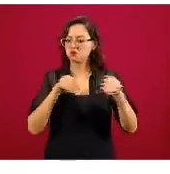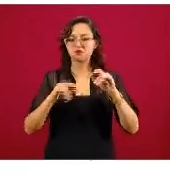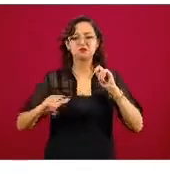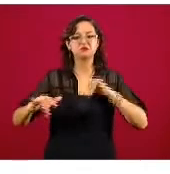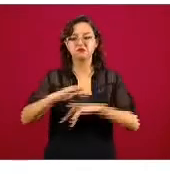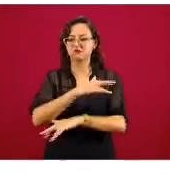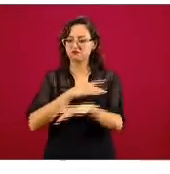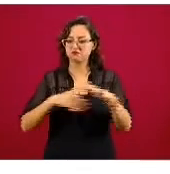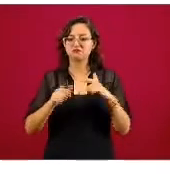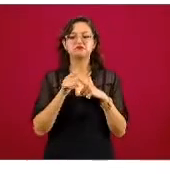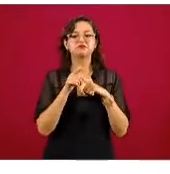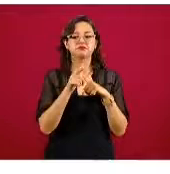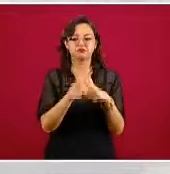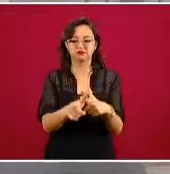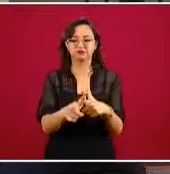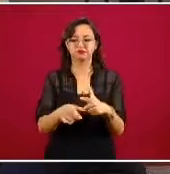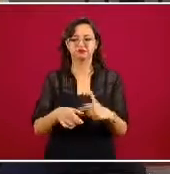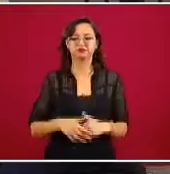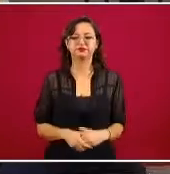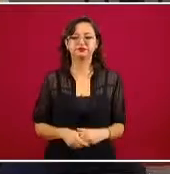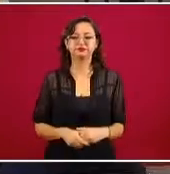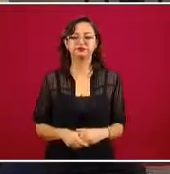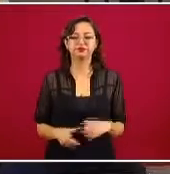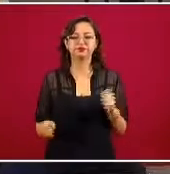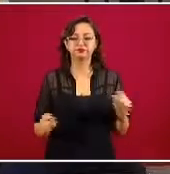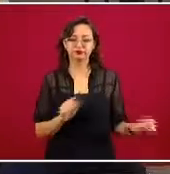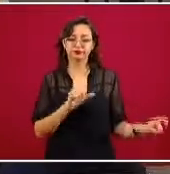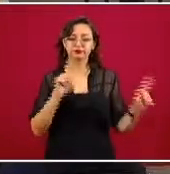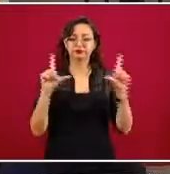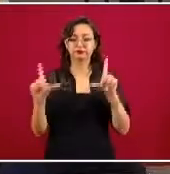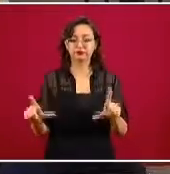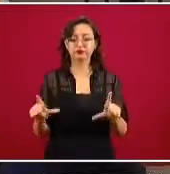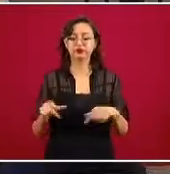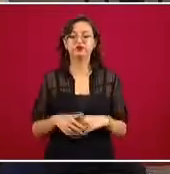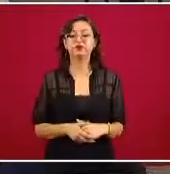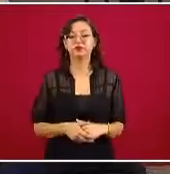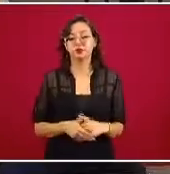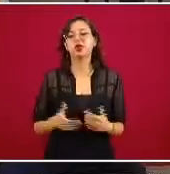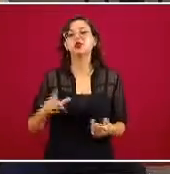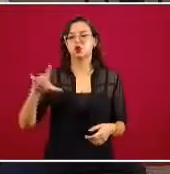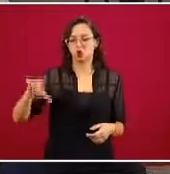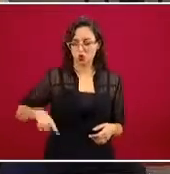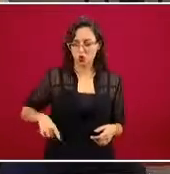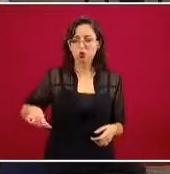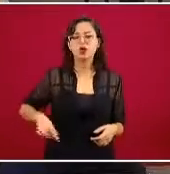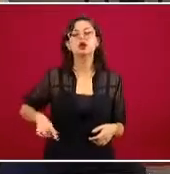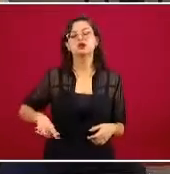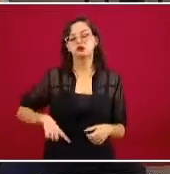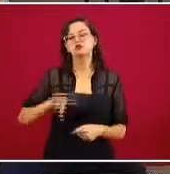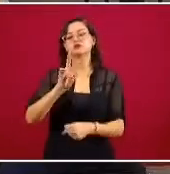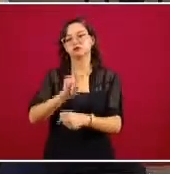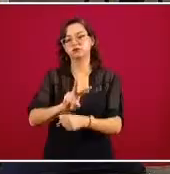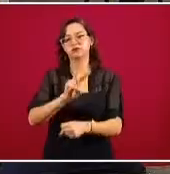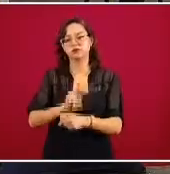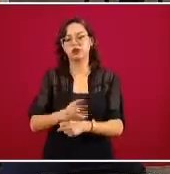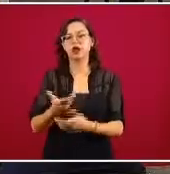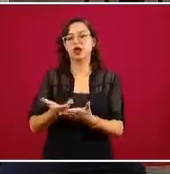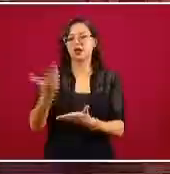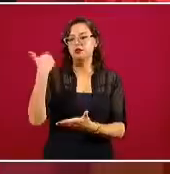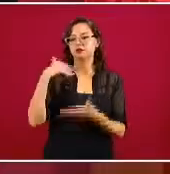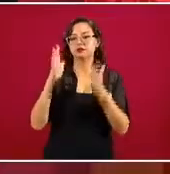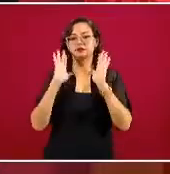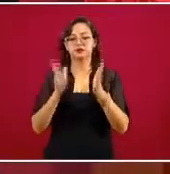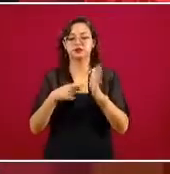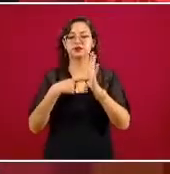movilidad. La siguiente diapositiva lo que muestra es mecanismos gubernamentales de monitoreo. Estos los hemos presentado